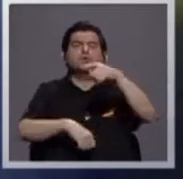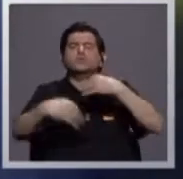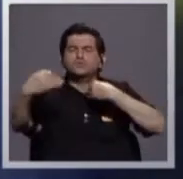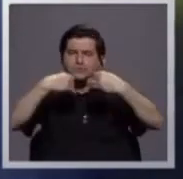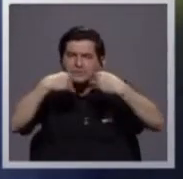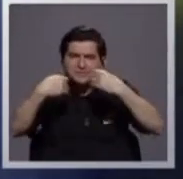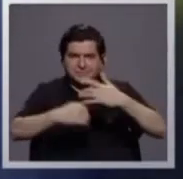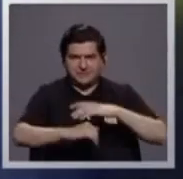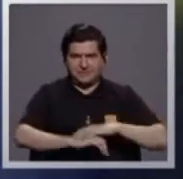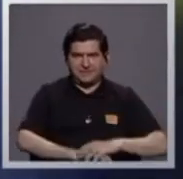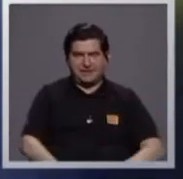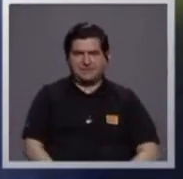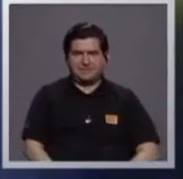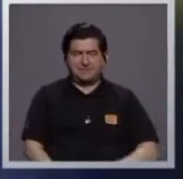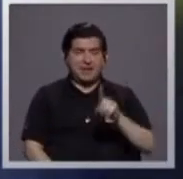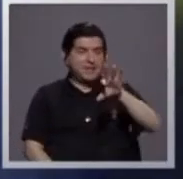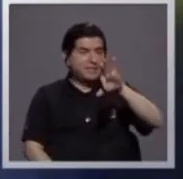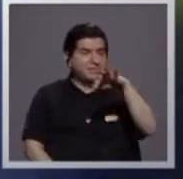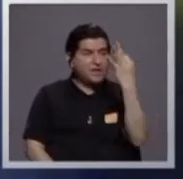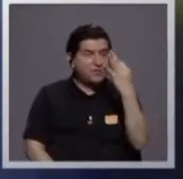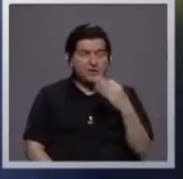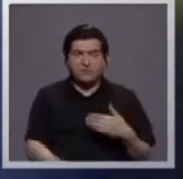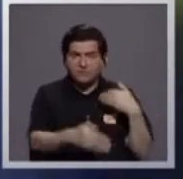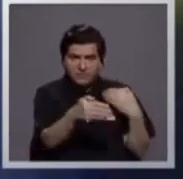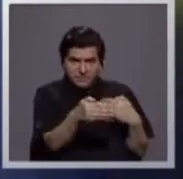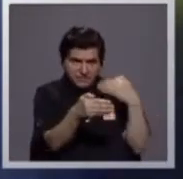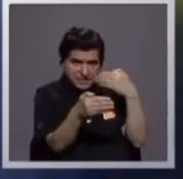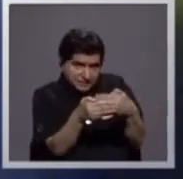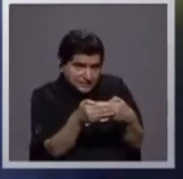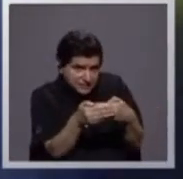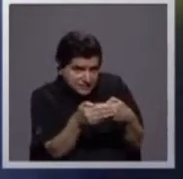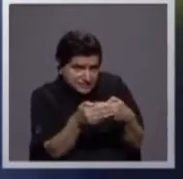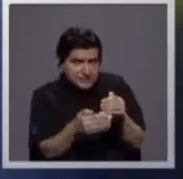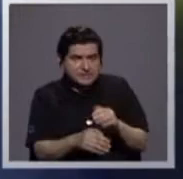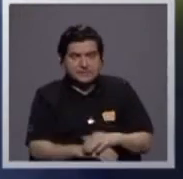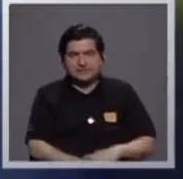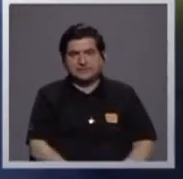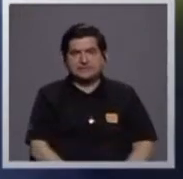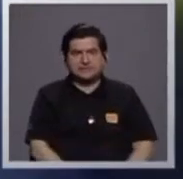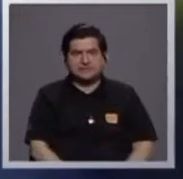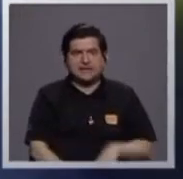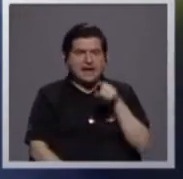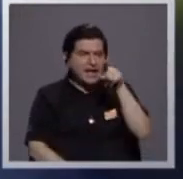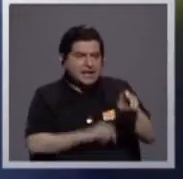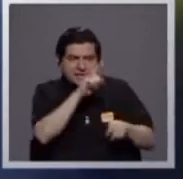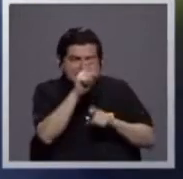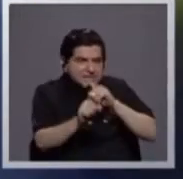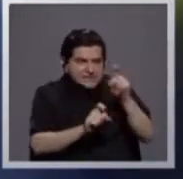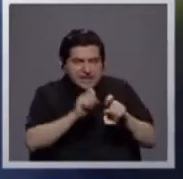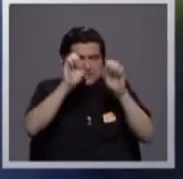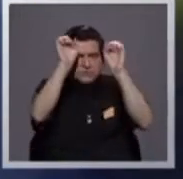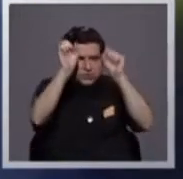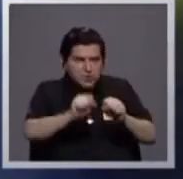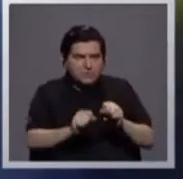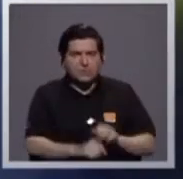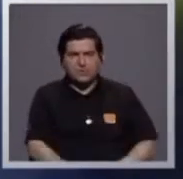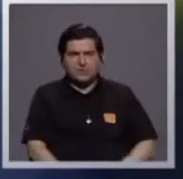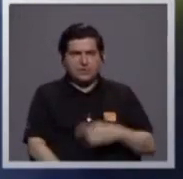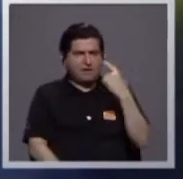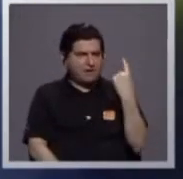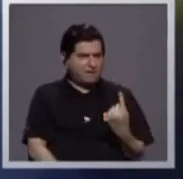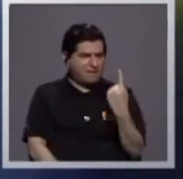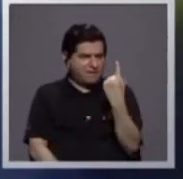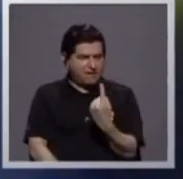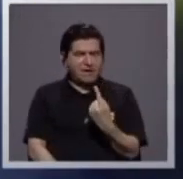explicando cómo de una manera cercana al censo se podía ver cada uno de